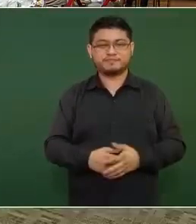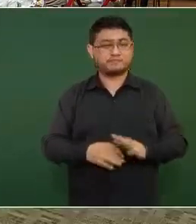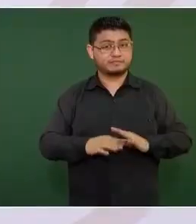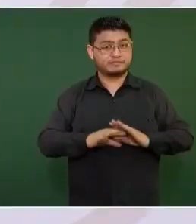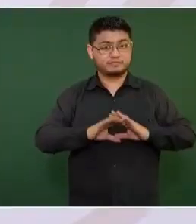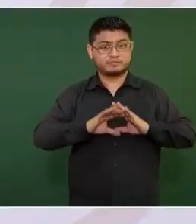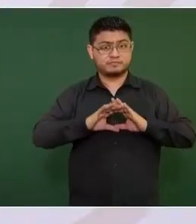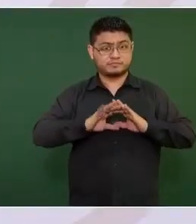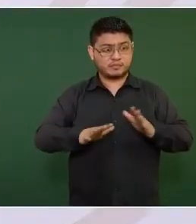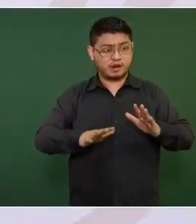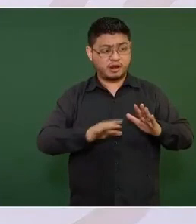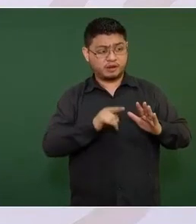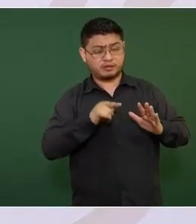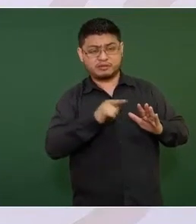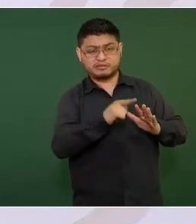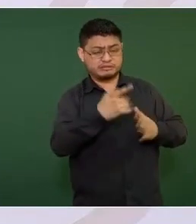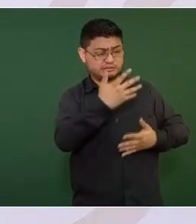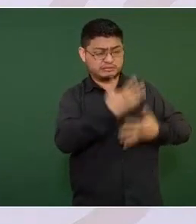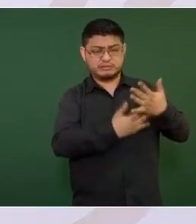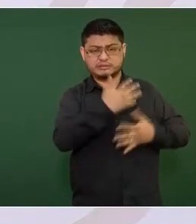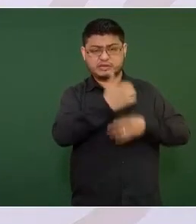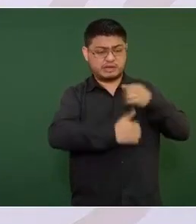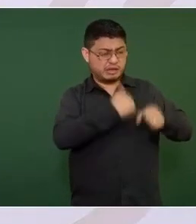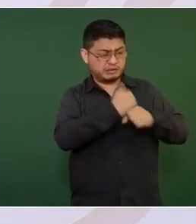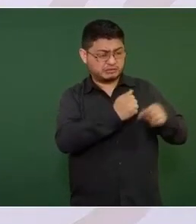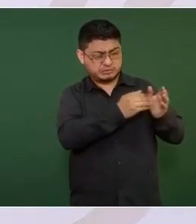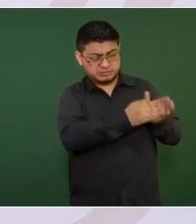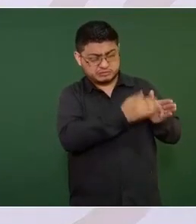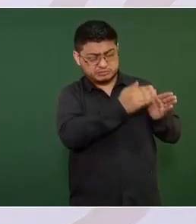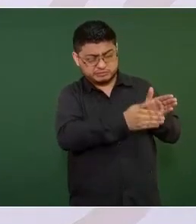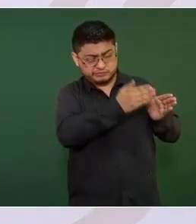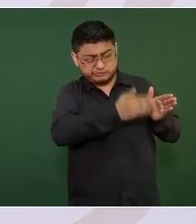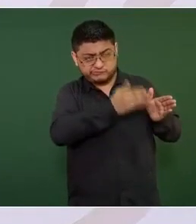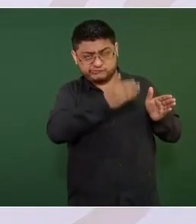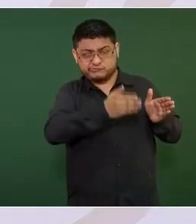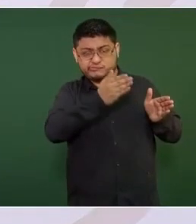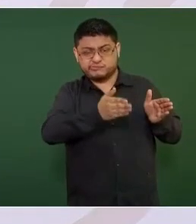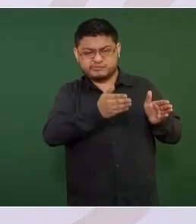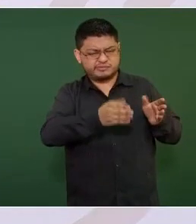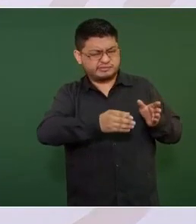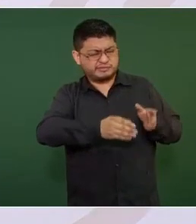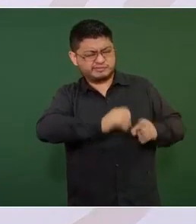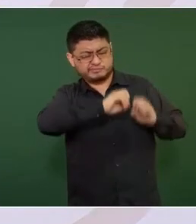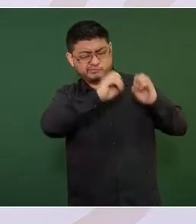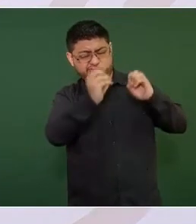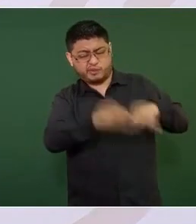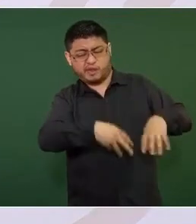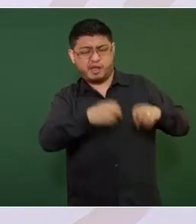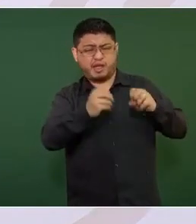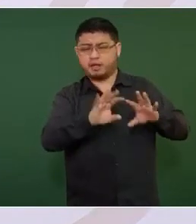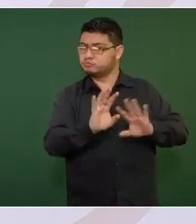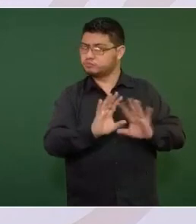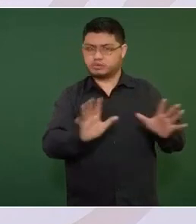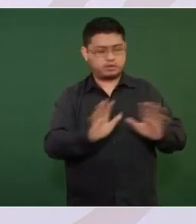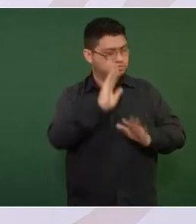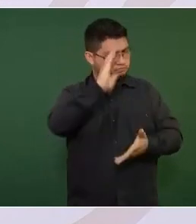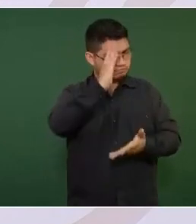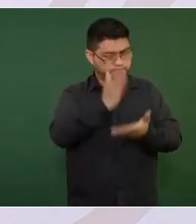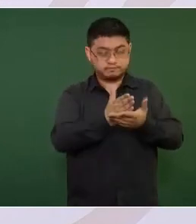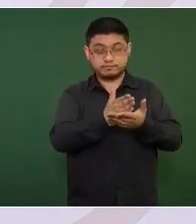Ya detuvimos la caída de 15 años consecutivos en la industria del petróleo. A fines